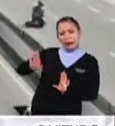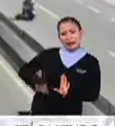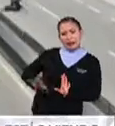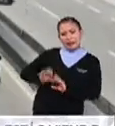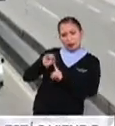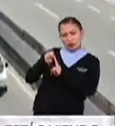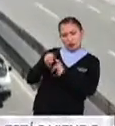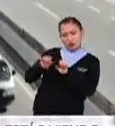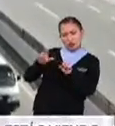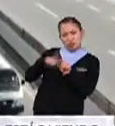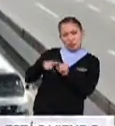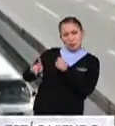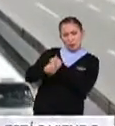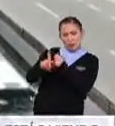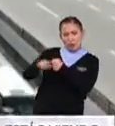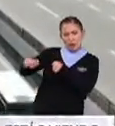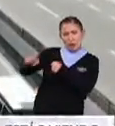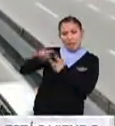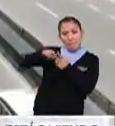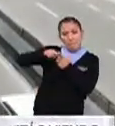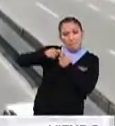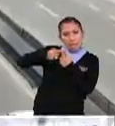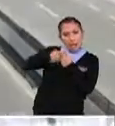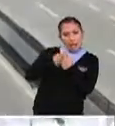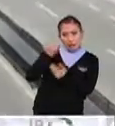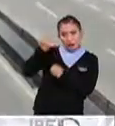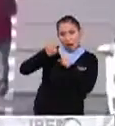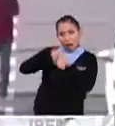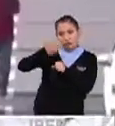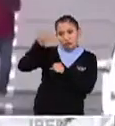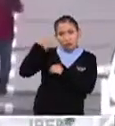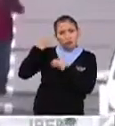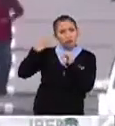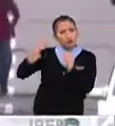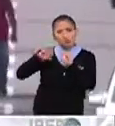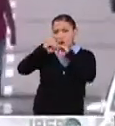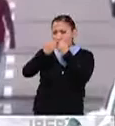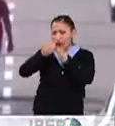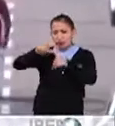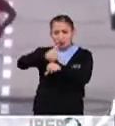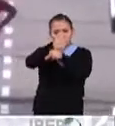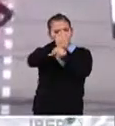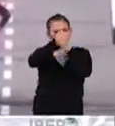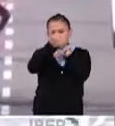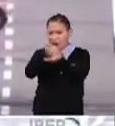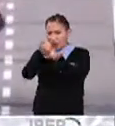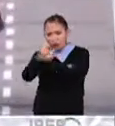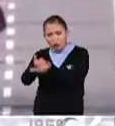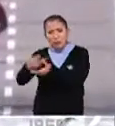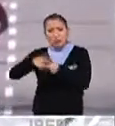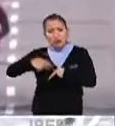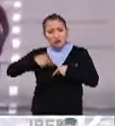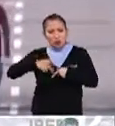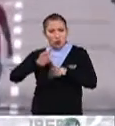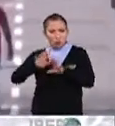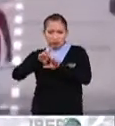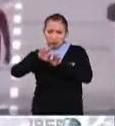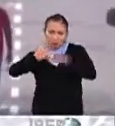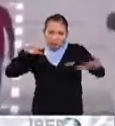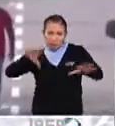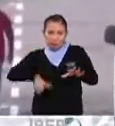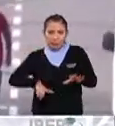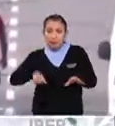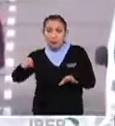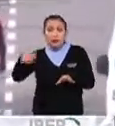esta situación, ha habido el surgimiento pues desde hace muchos años de muchas organizaciones sociales, civiles, no gubernamentales, que